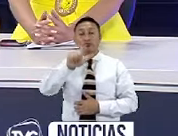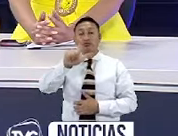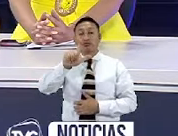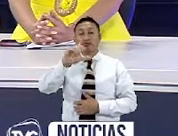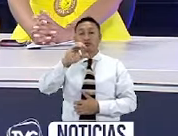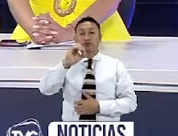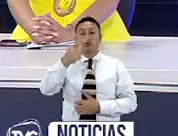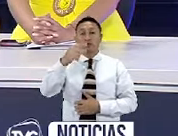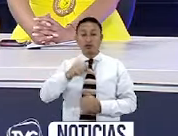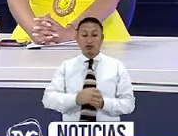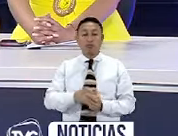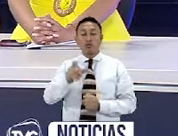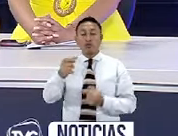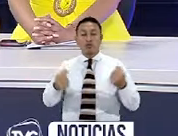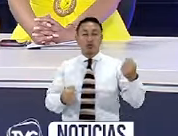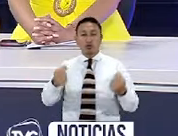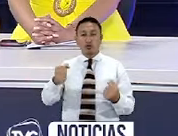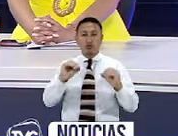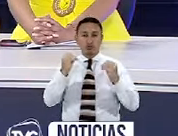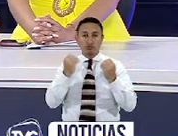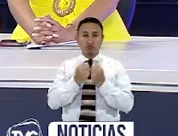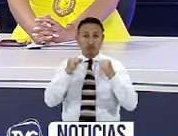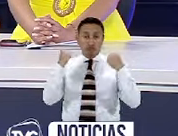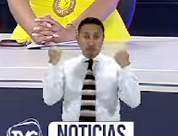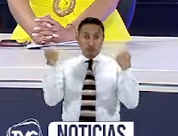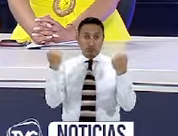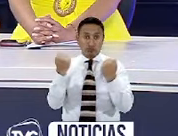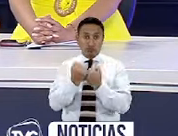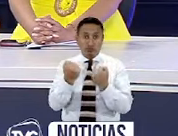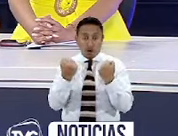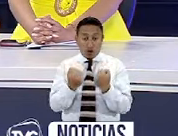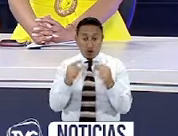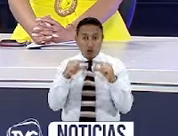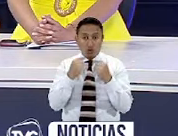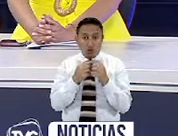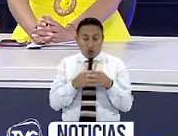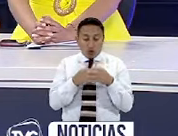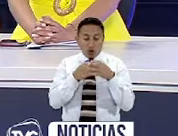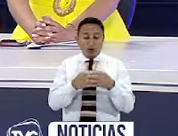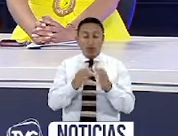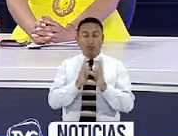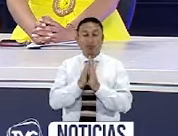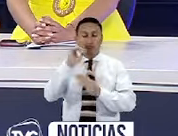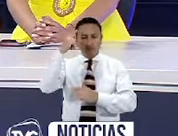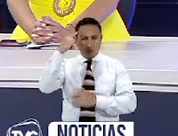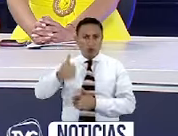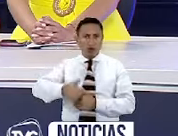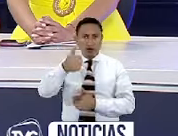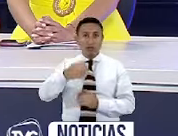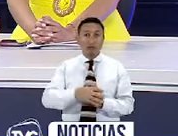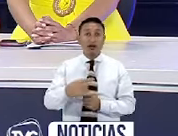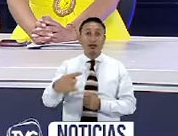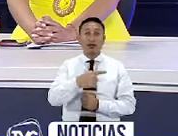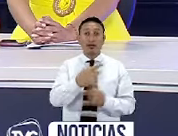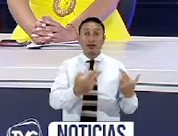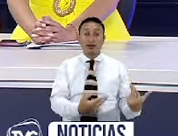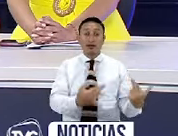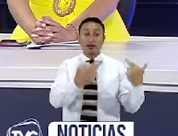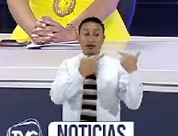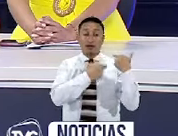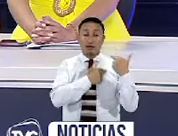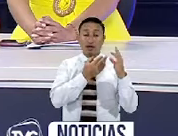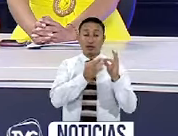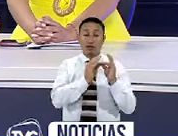transportistas pesados y organizaciones sociales han formado un frente para pedir al gobierno retire la competencia de esta importante arteria